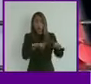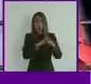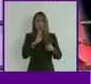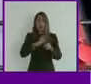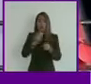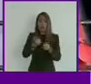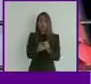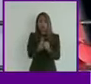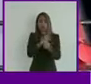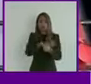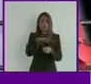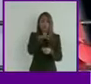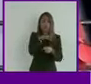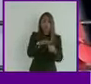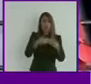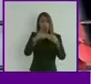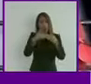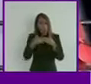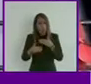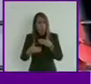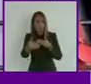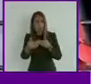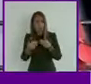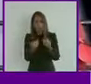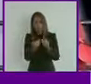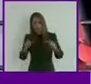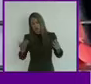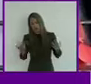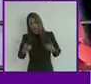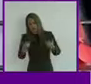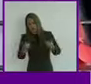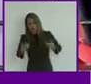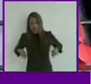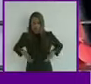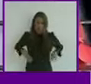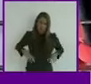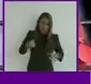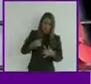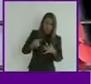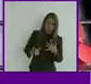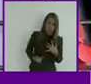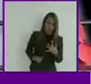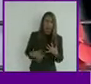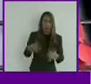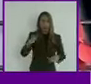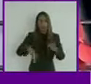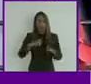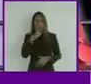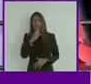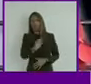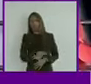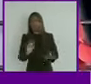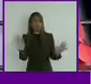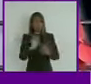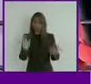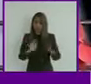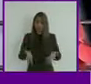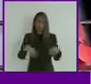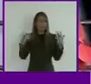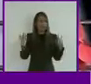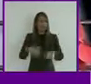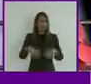sociales y todo lo que conlleva ser joven, aunque parezca que no es mucho, es demasiado, porque tenemos